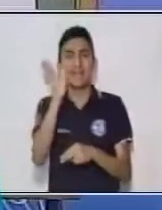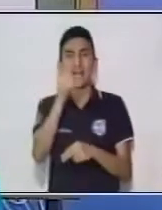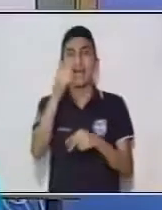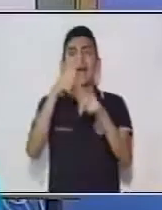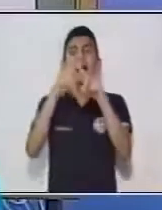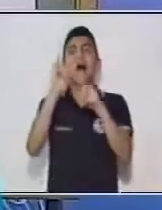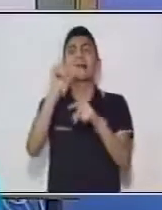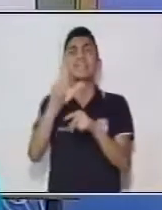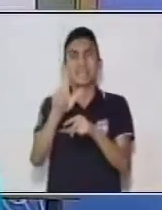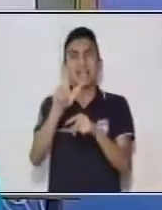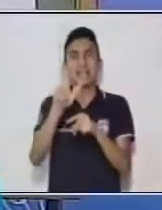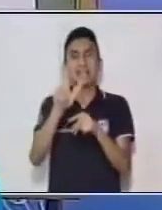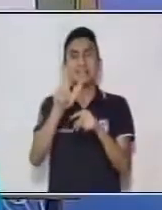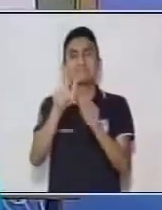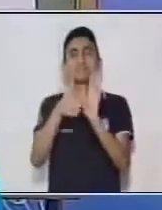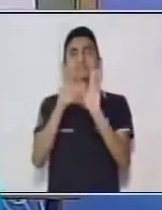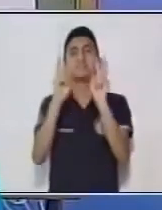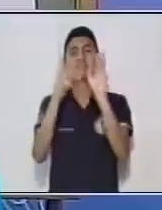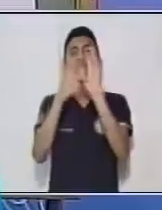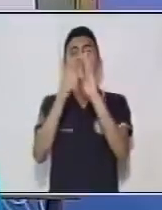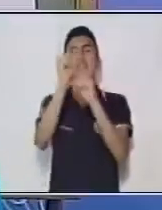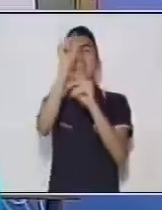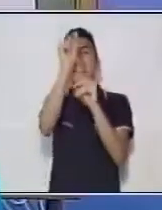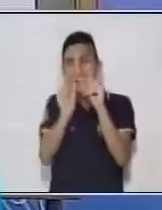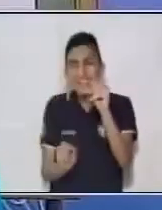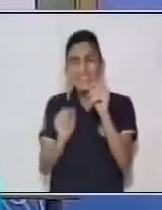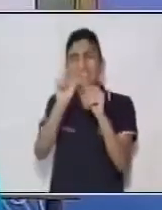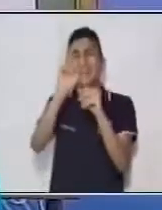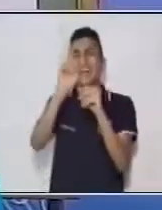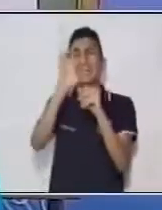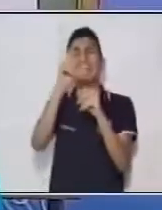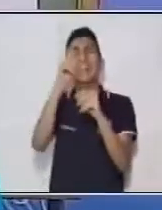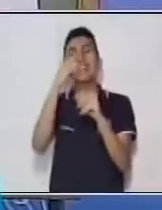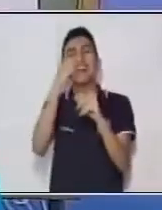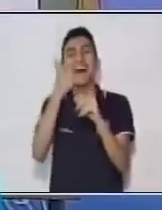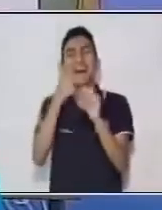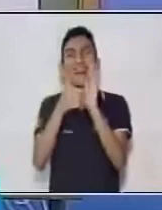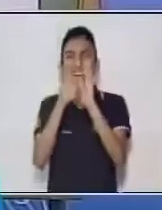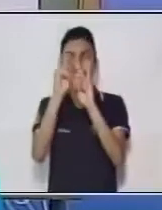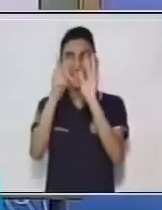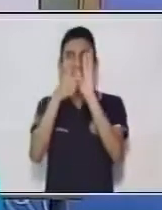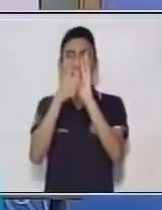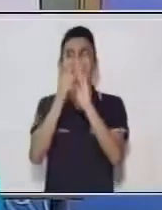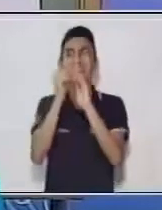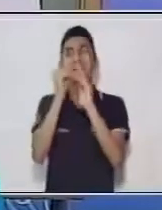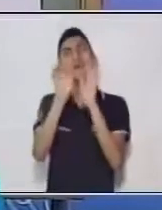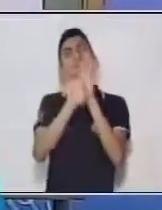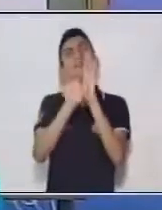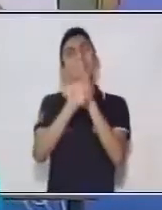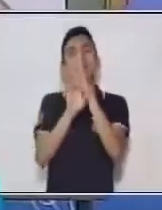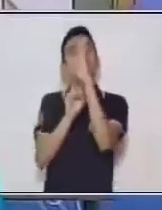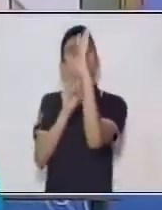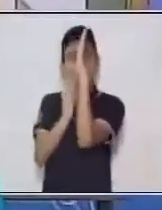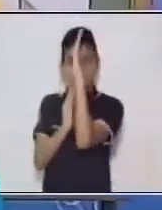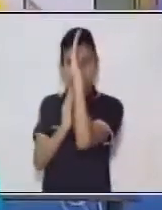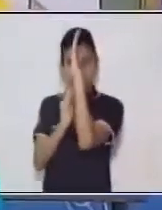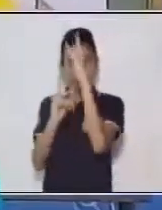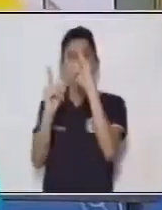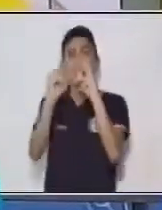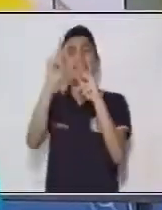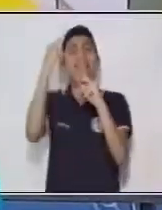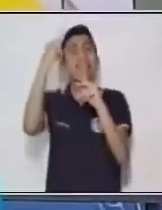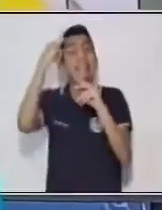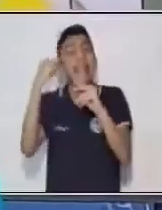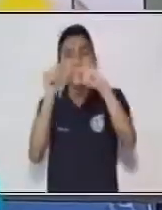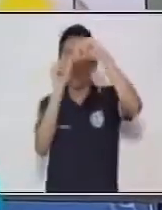el eje de simetría, esta línea recta que ves acá, y la distancia que hay del eje de simetría al punto